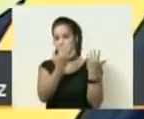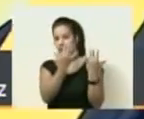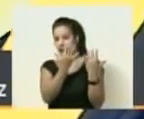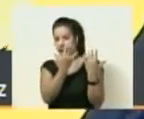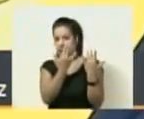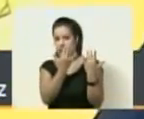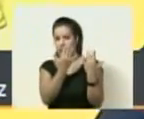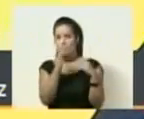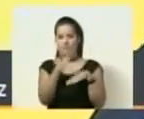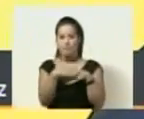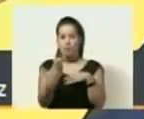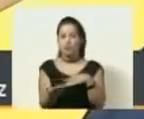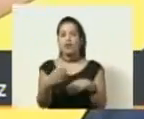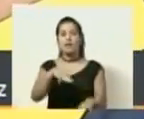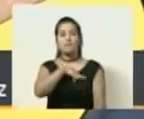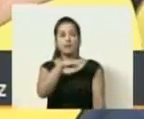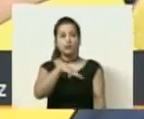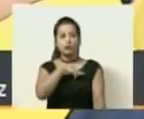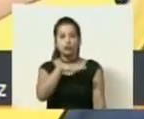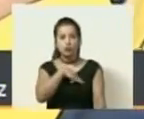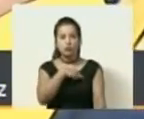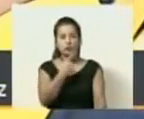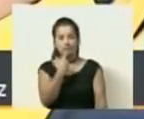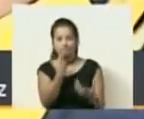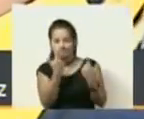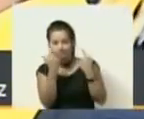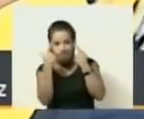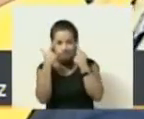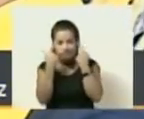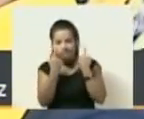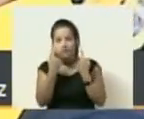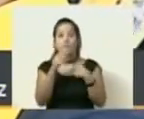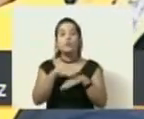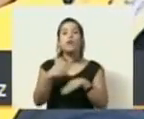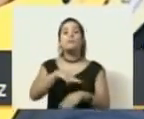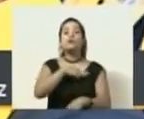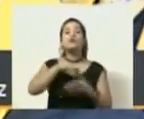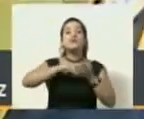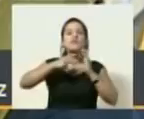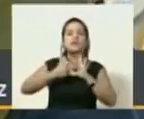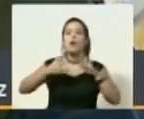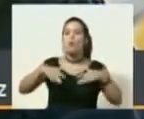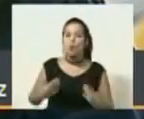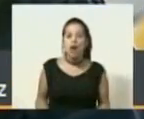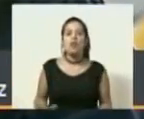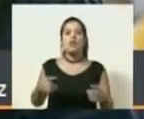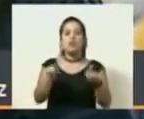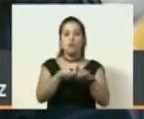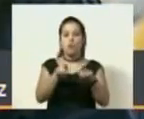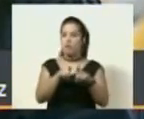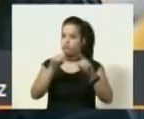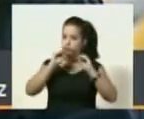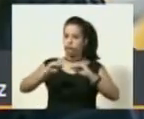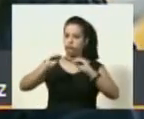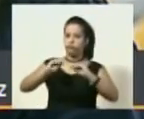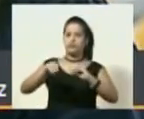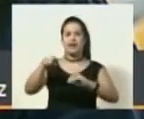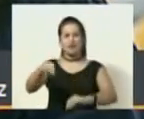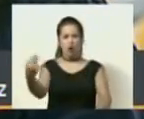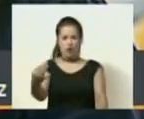debido a que la misión constituye un modelo de formación alternativo, genuinamente